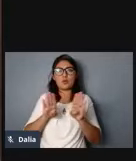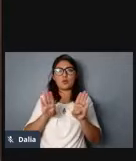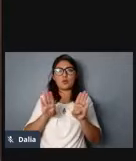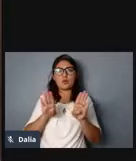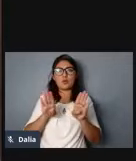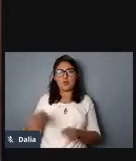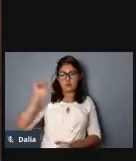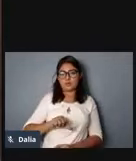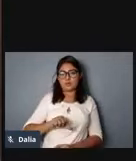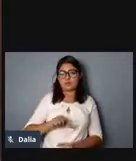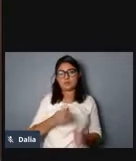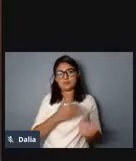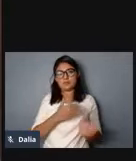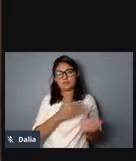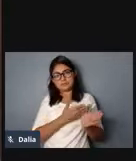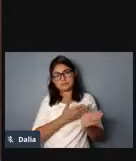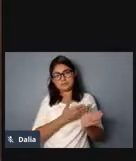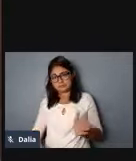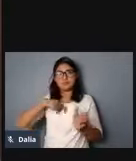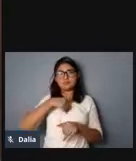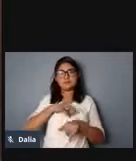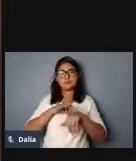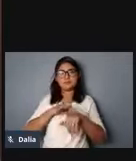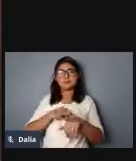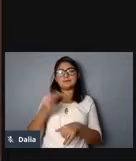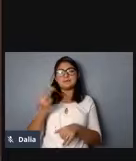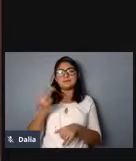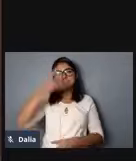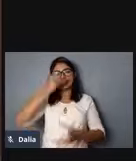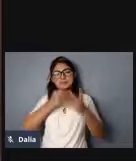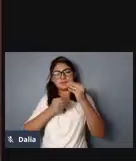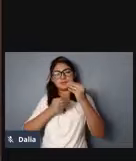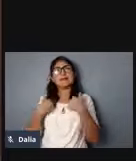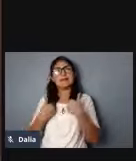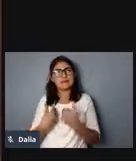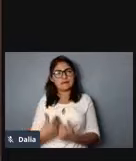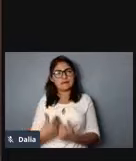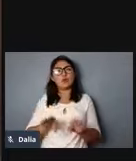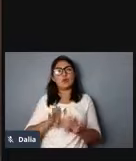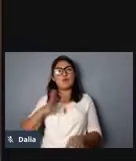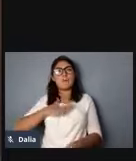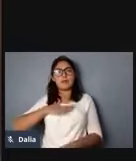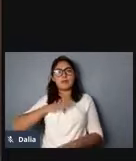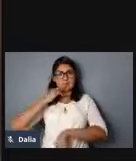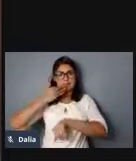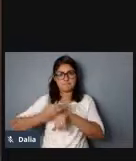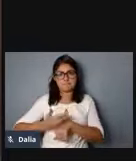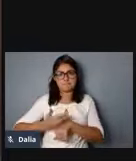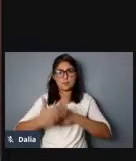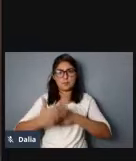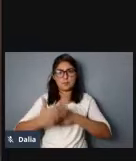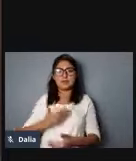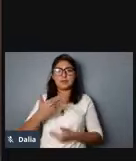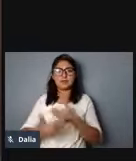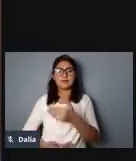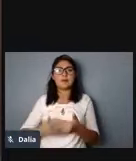entender el proceso de responsabilidad con nosotras y nosotros mismos como un mecanismo que va